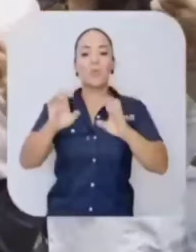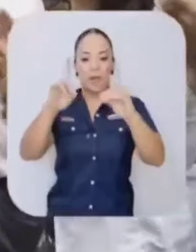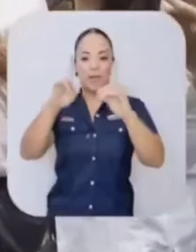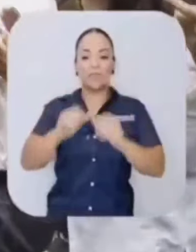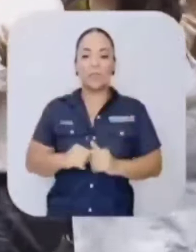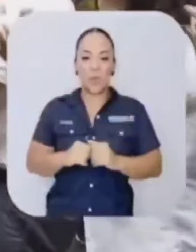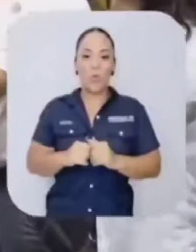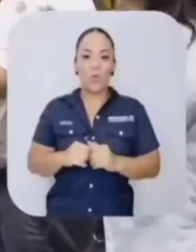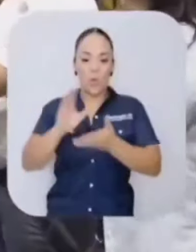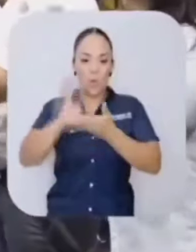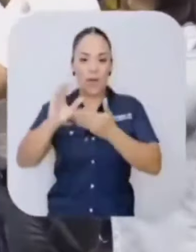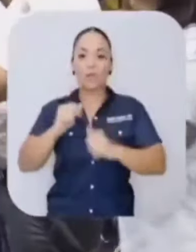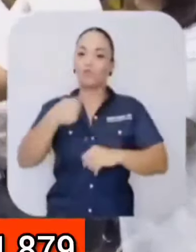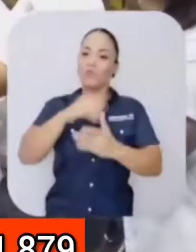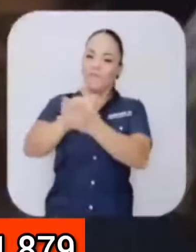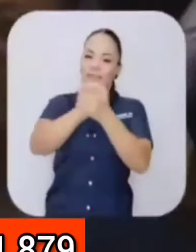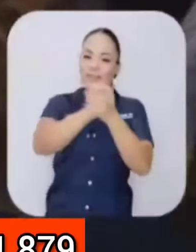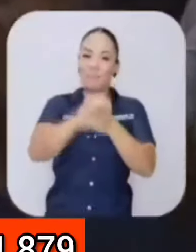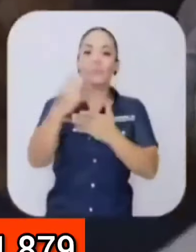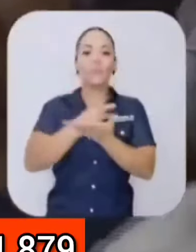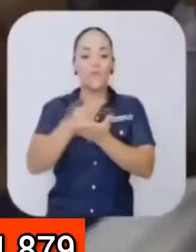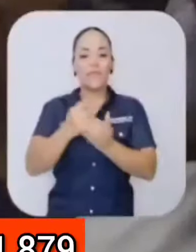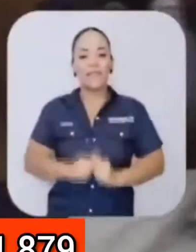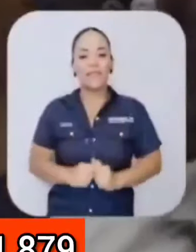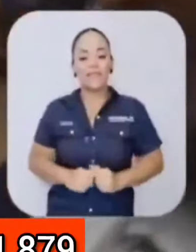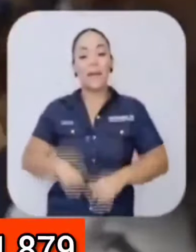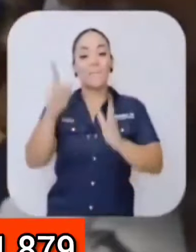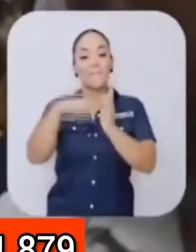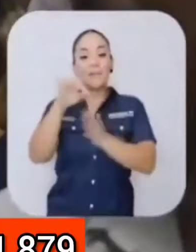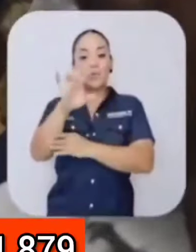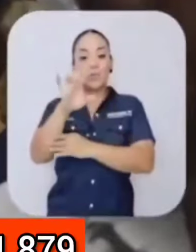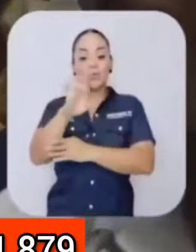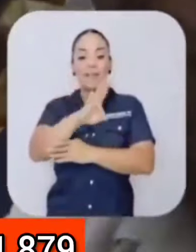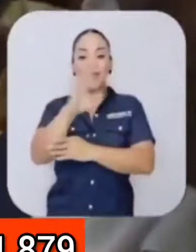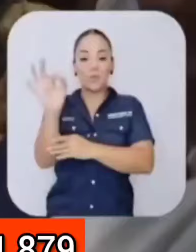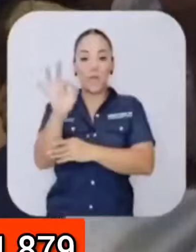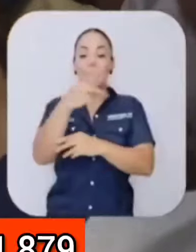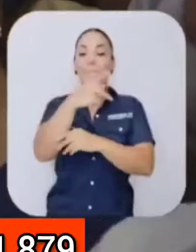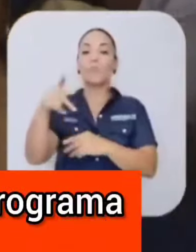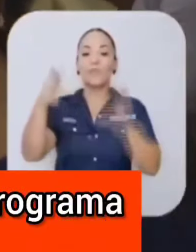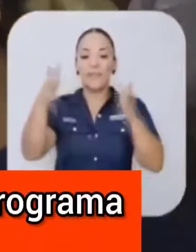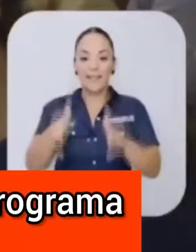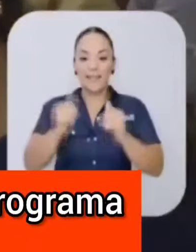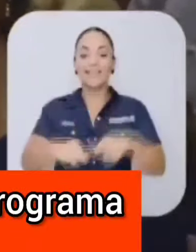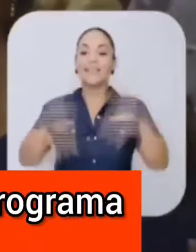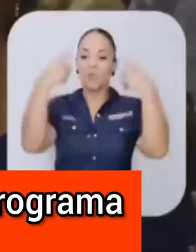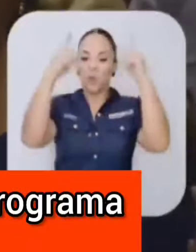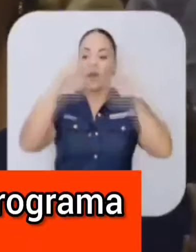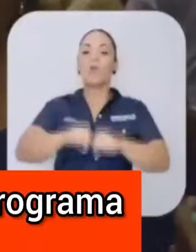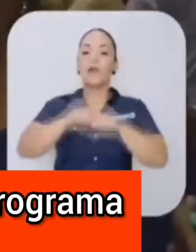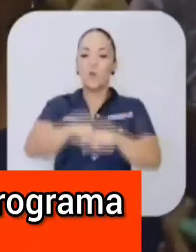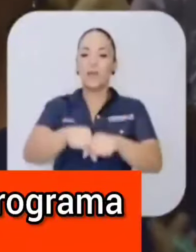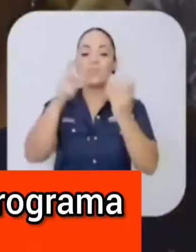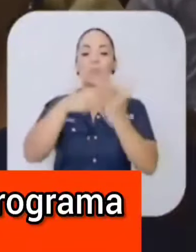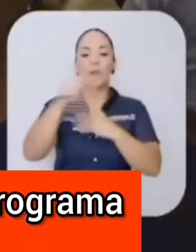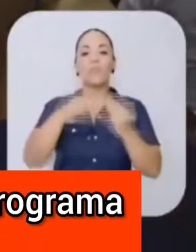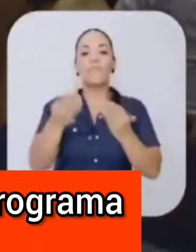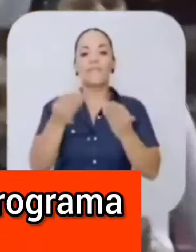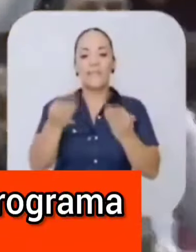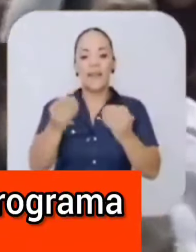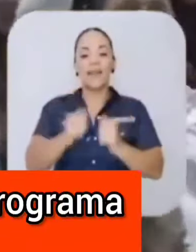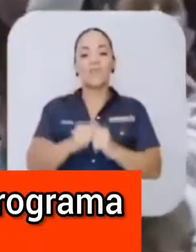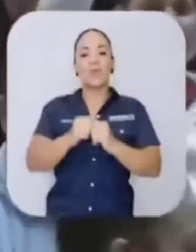de educación media. Felicitamos a esta provincia porque 1,879 puntarenenses lograron graduarse del